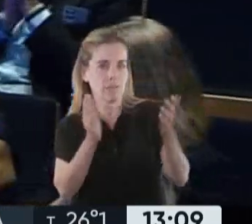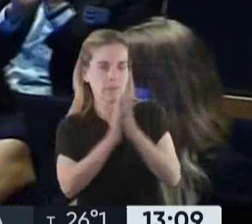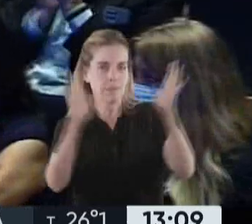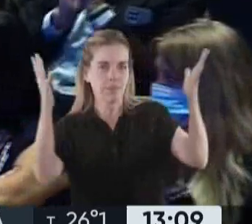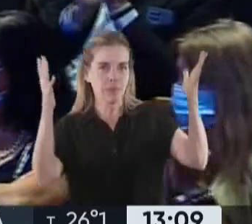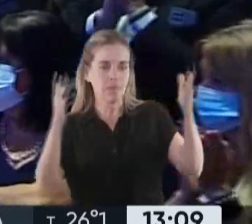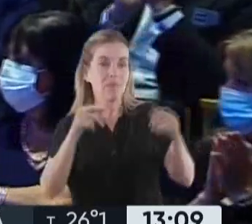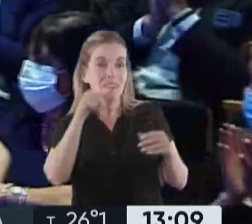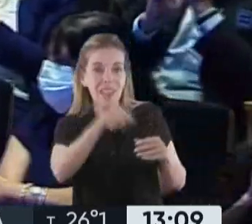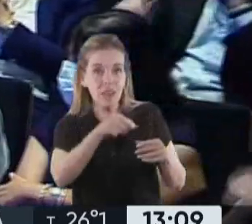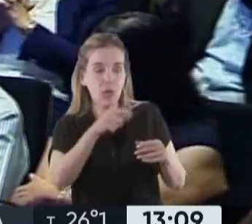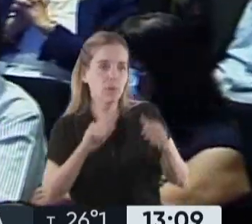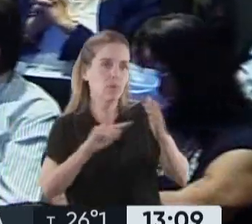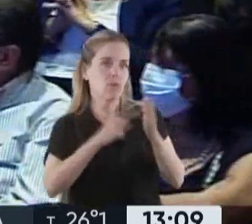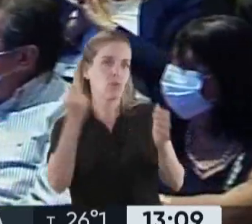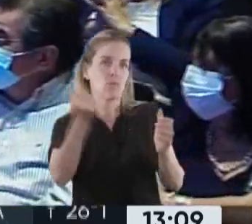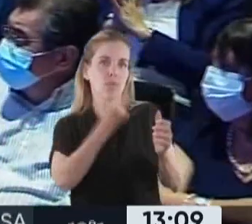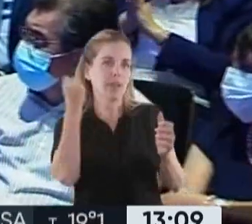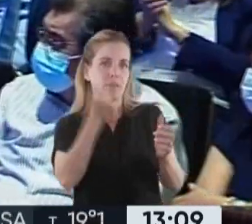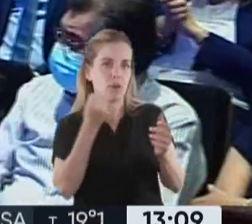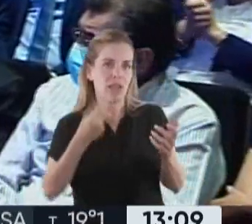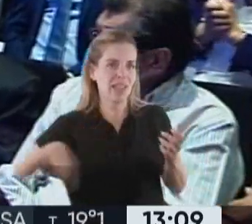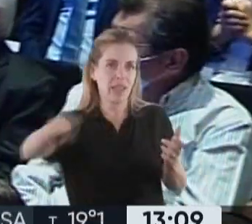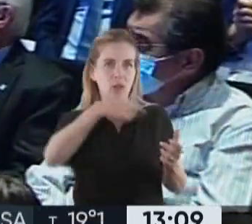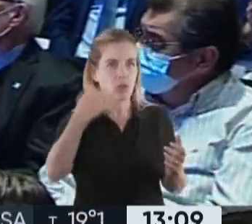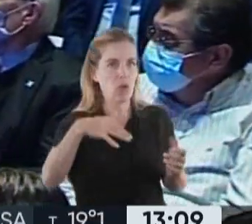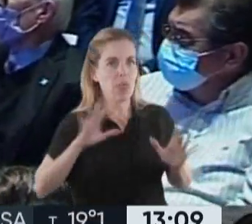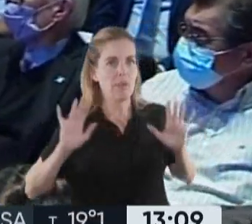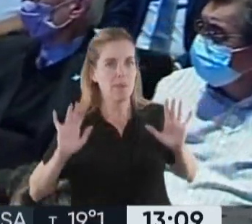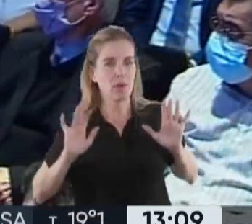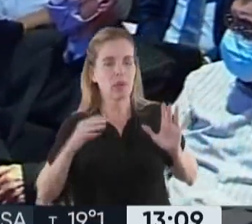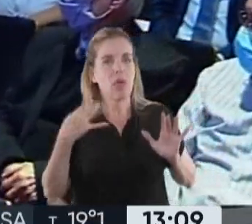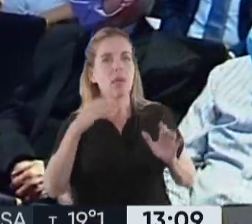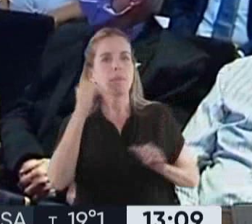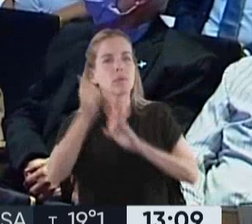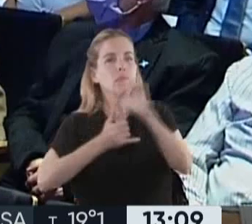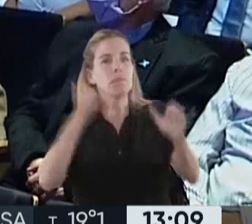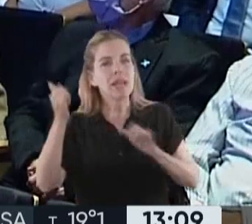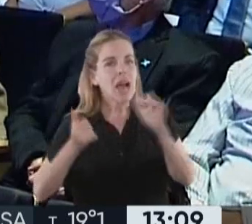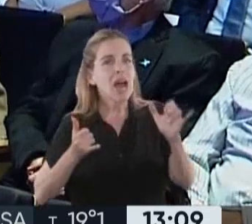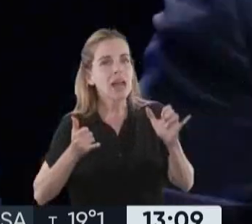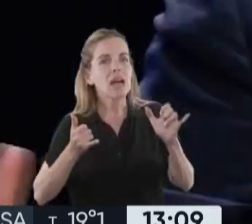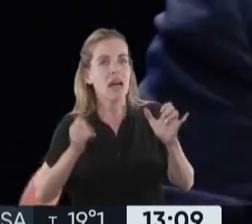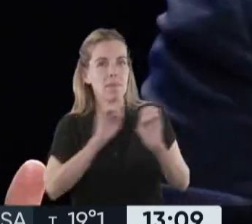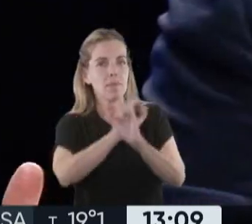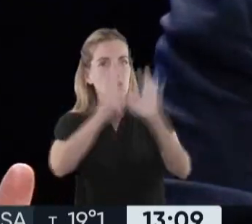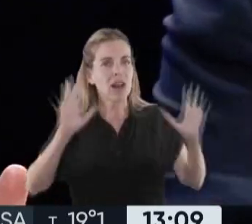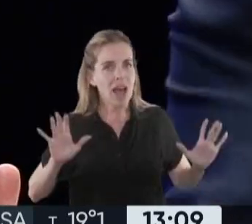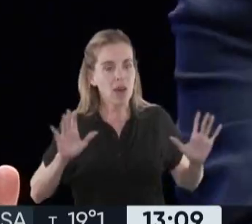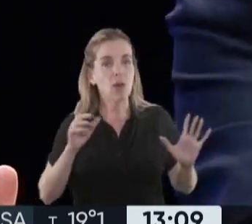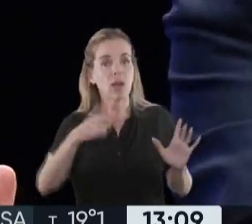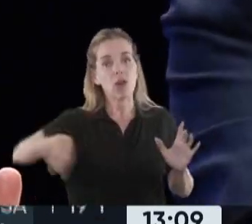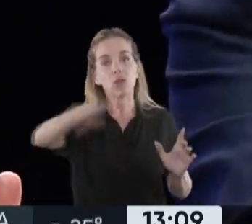Es lo primero que tenemos que hacer. Y tenemos que explicar claramente que en verdad lo que